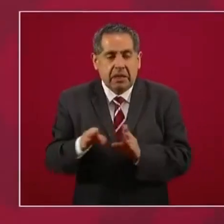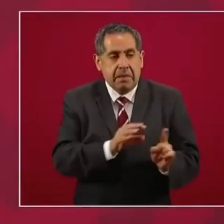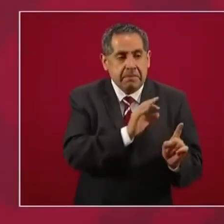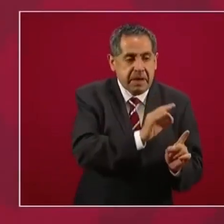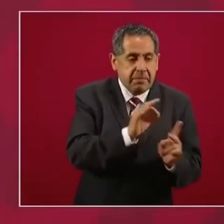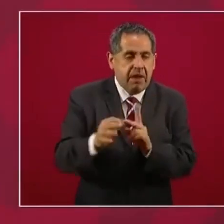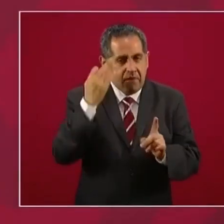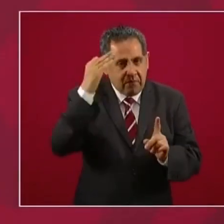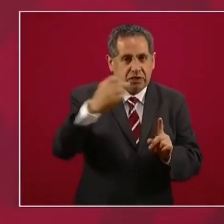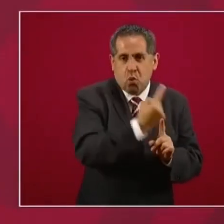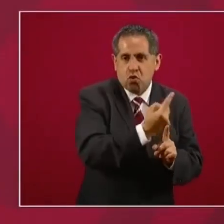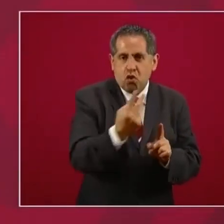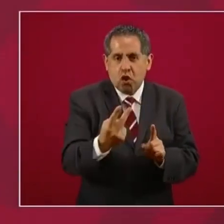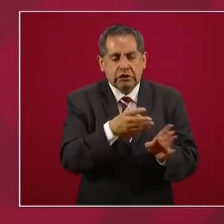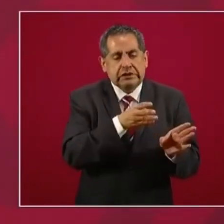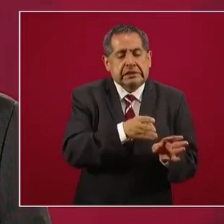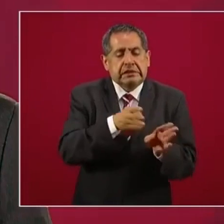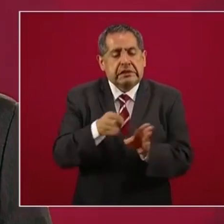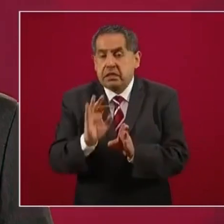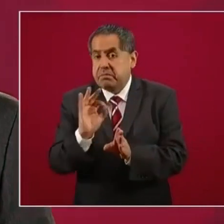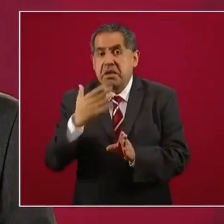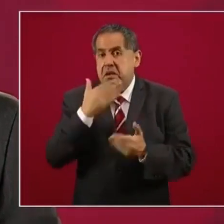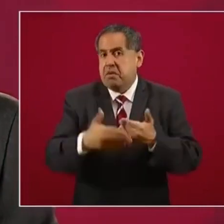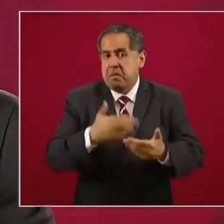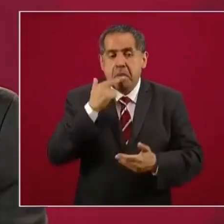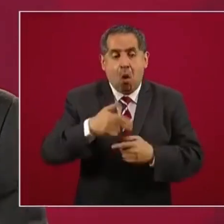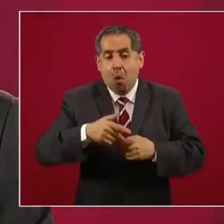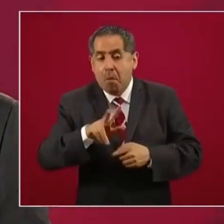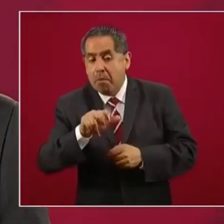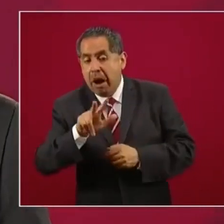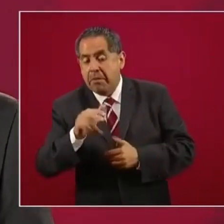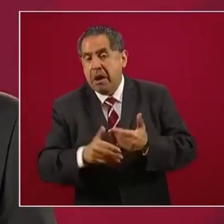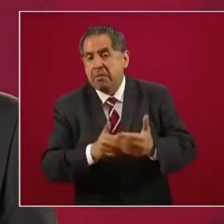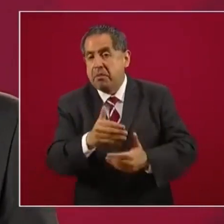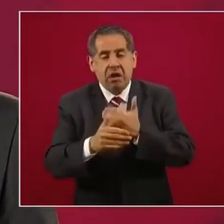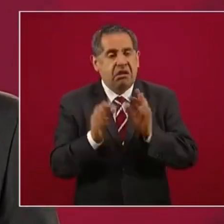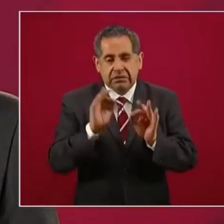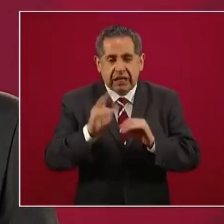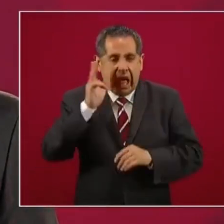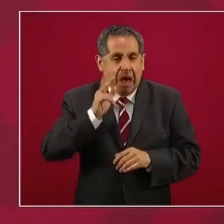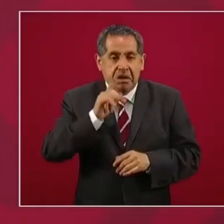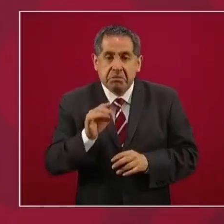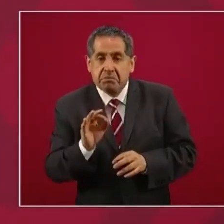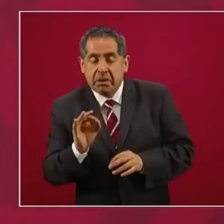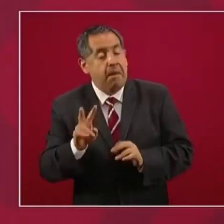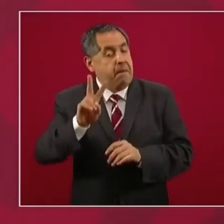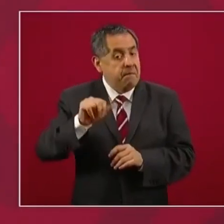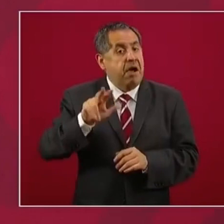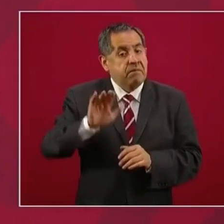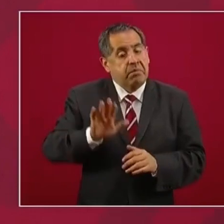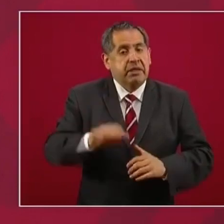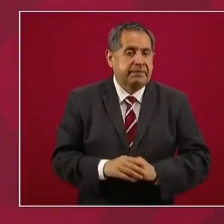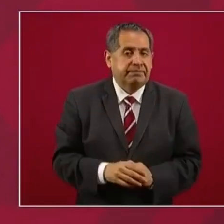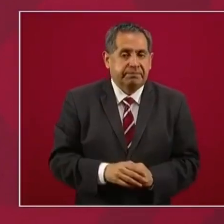1 y 2. Y es la que va más avanzada en el desarrollo, también ya en el ensayo fase 3.